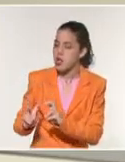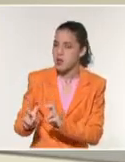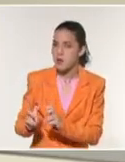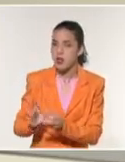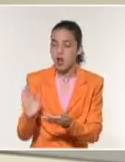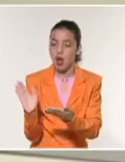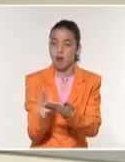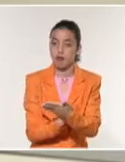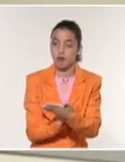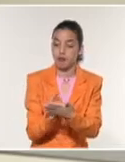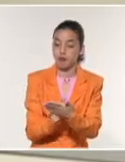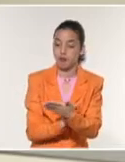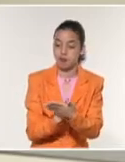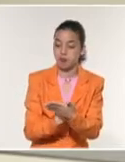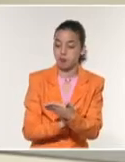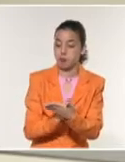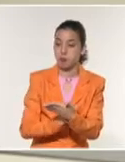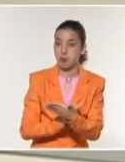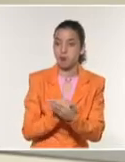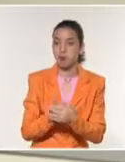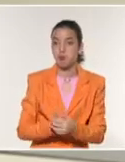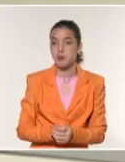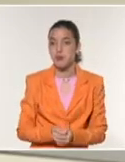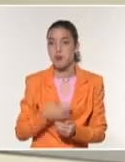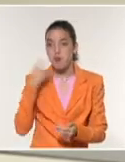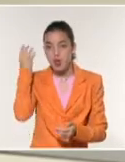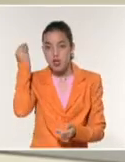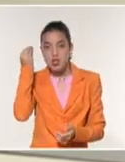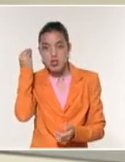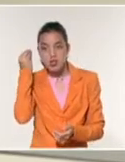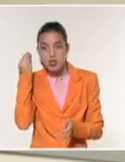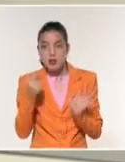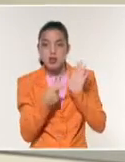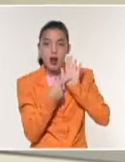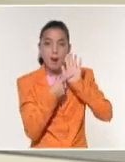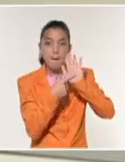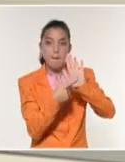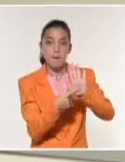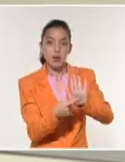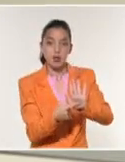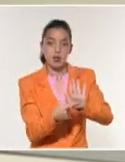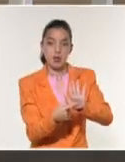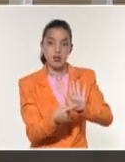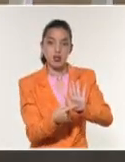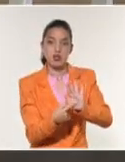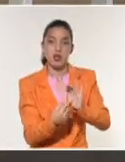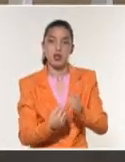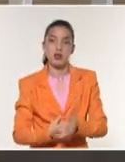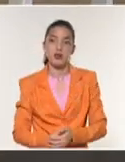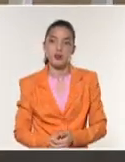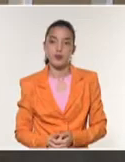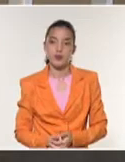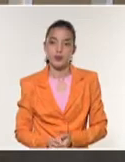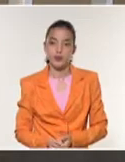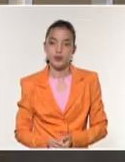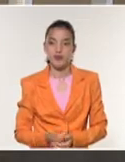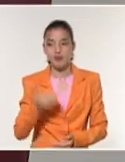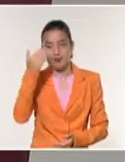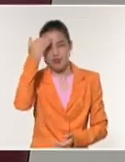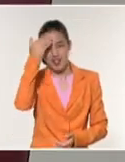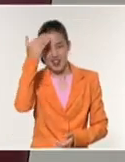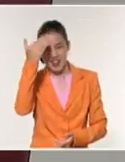consecutivo y, si lo considera, presentarlo entonces posteriormente al tribunal. Gracias,